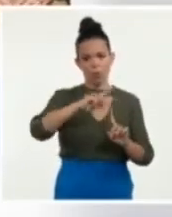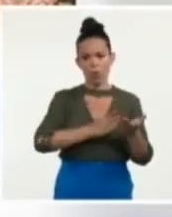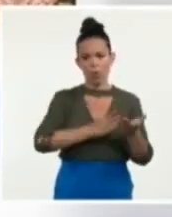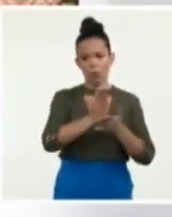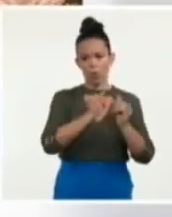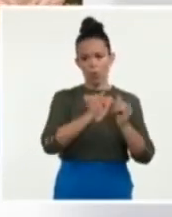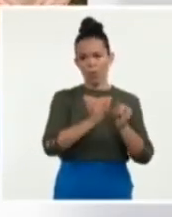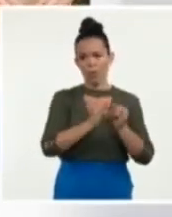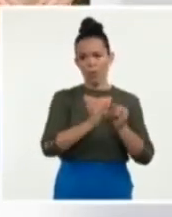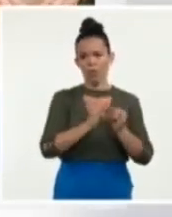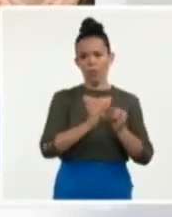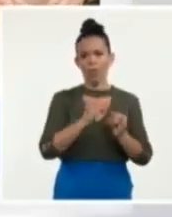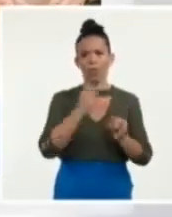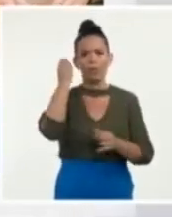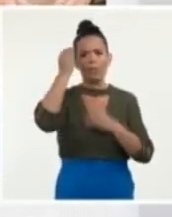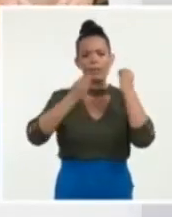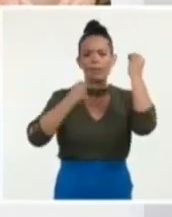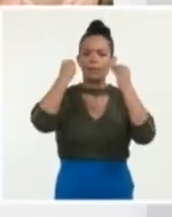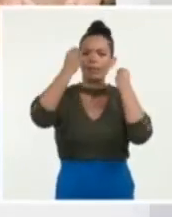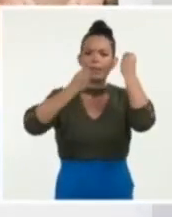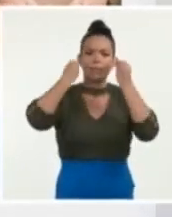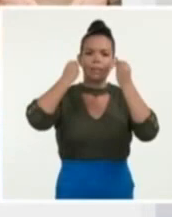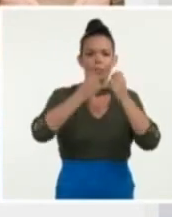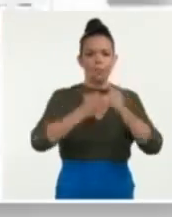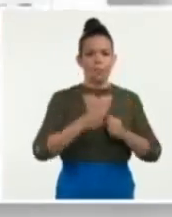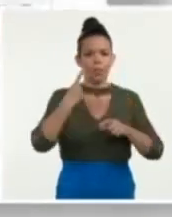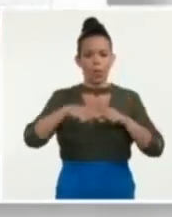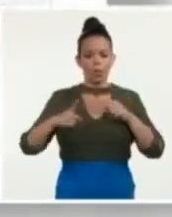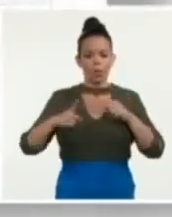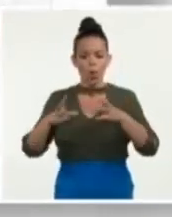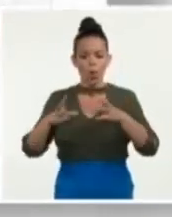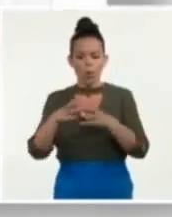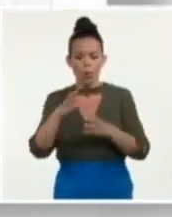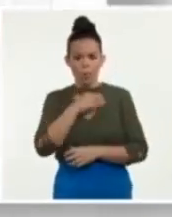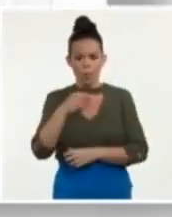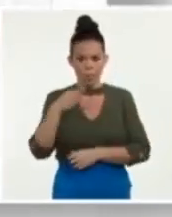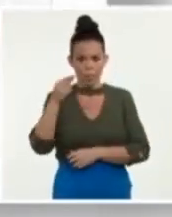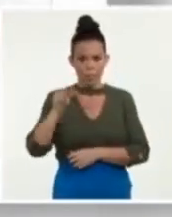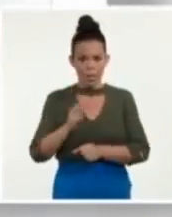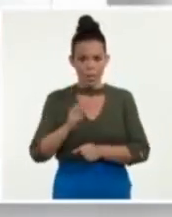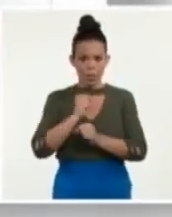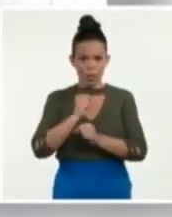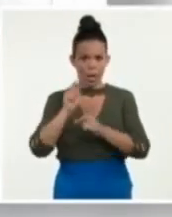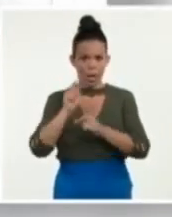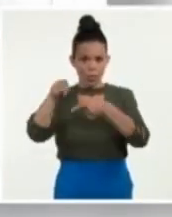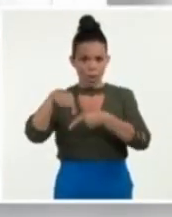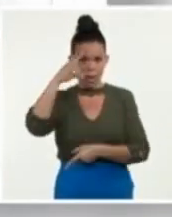respecto. El resto de los integrantes de la Brigada Médica Cubana en Haití se encuentran bien, cumpliendo como hasta